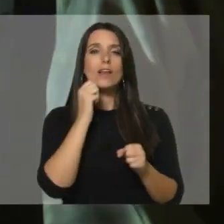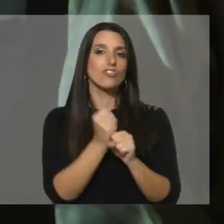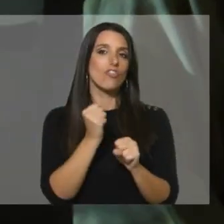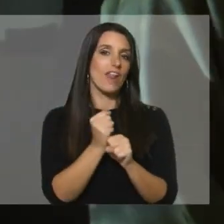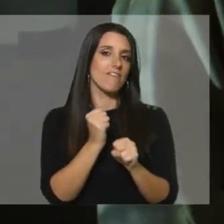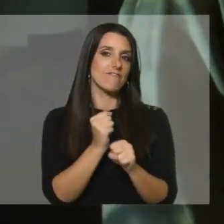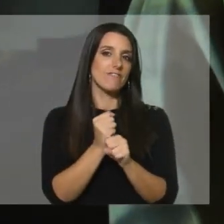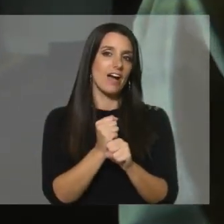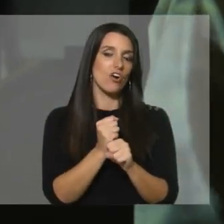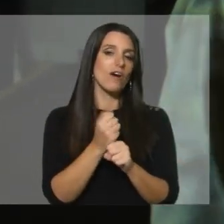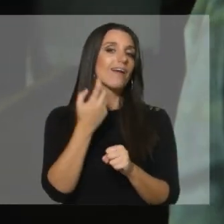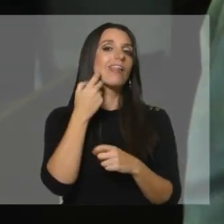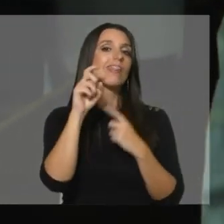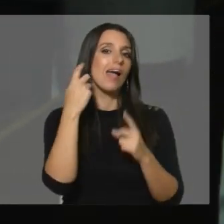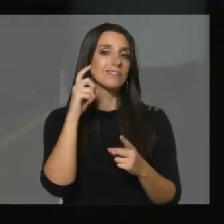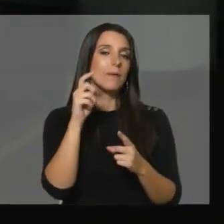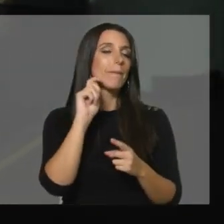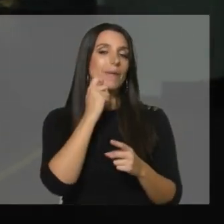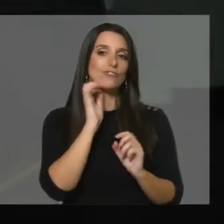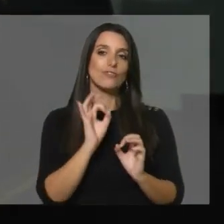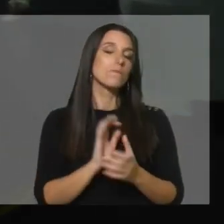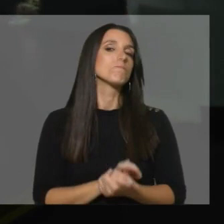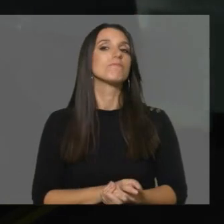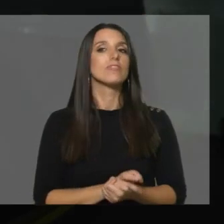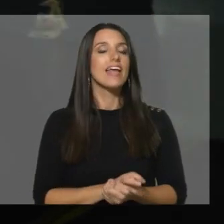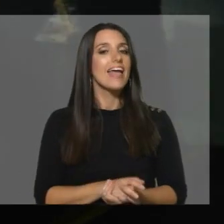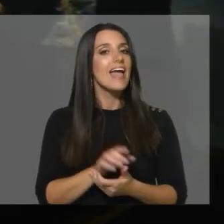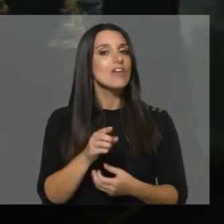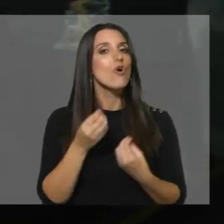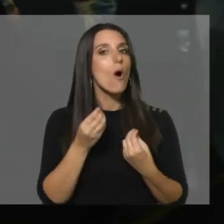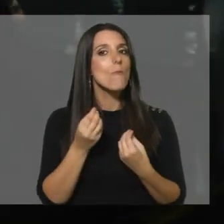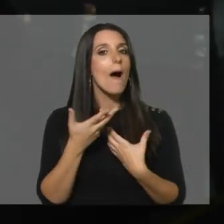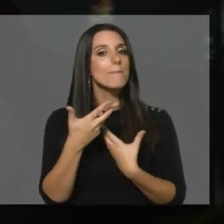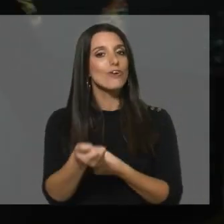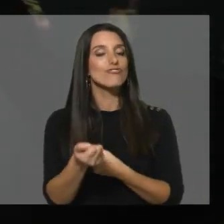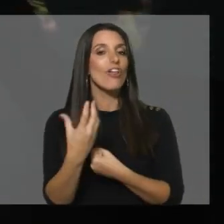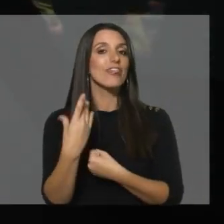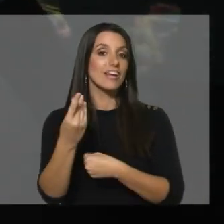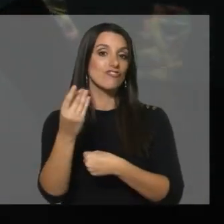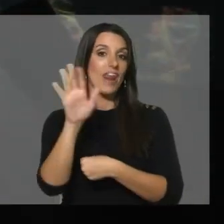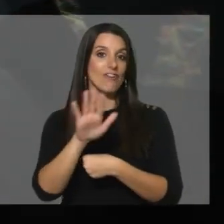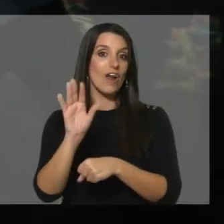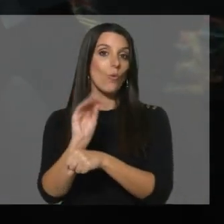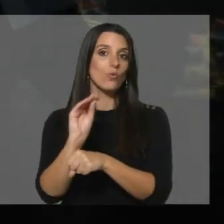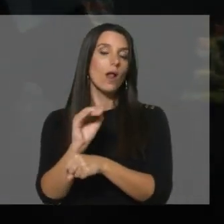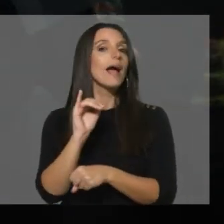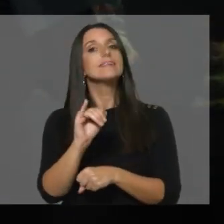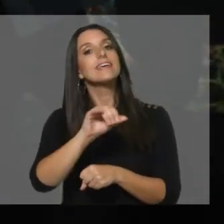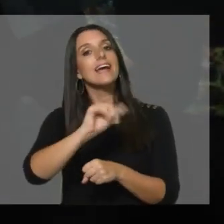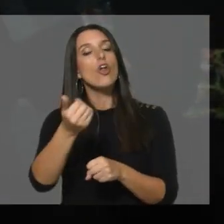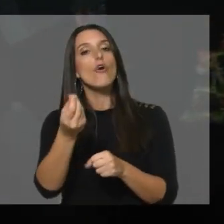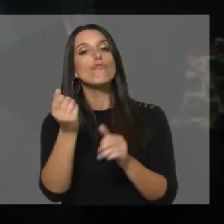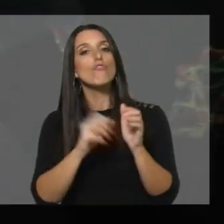que hicieron improvisando, precioso. ¿Y esto fue apoyado por la Dirección Nacional de Cultura? Sí, ganamos un